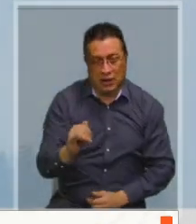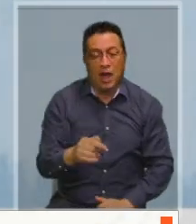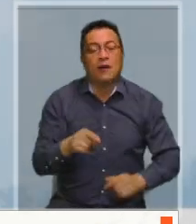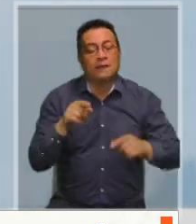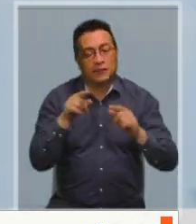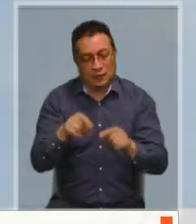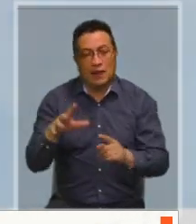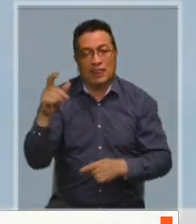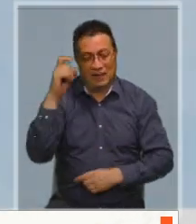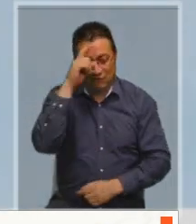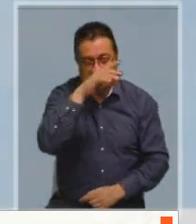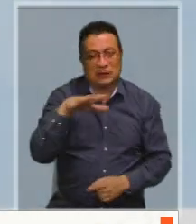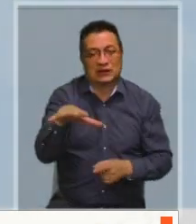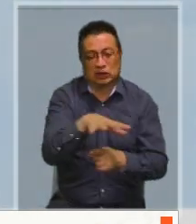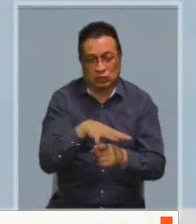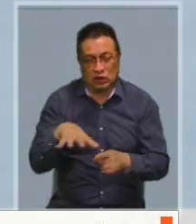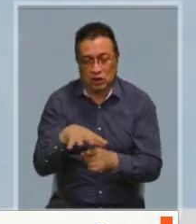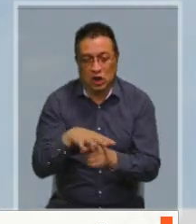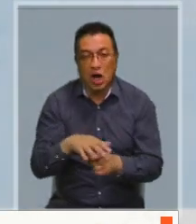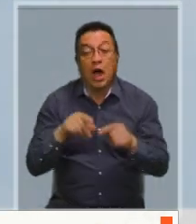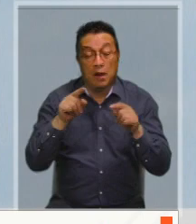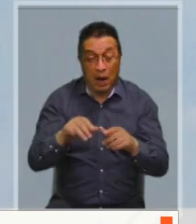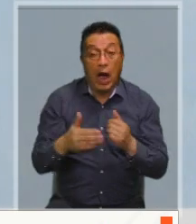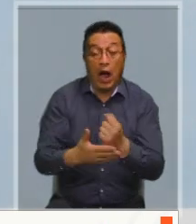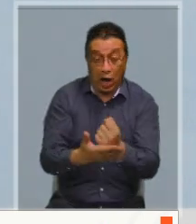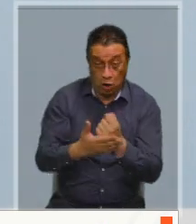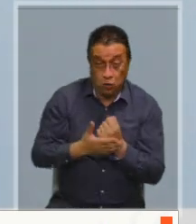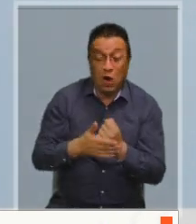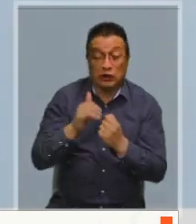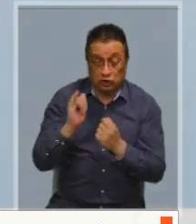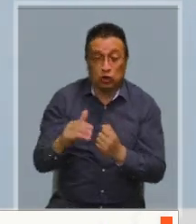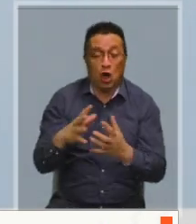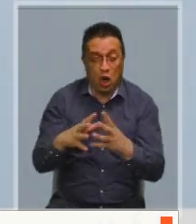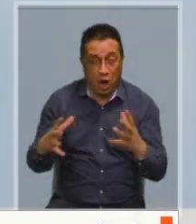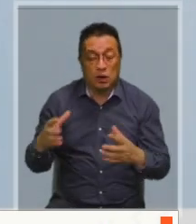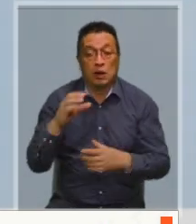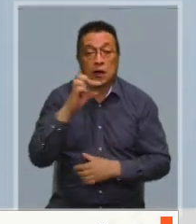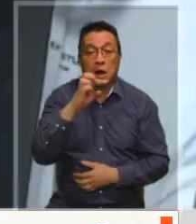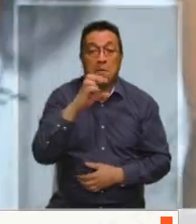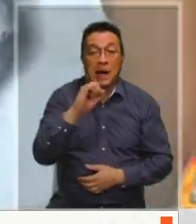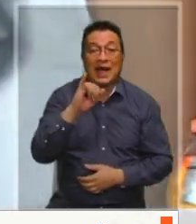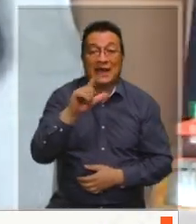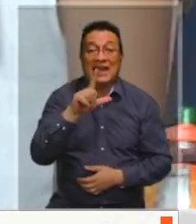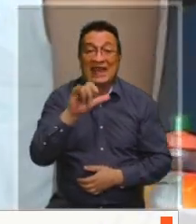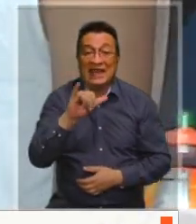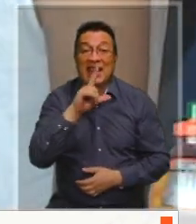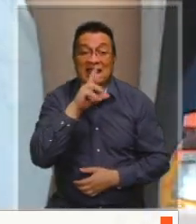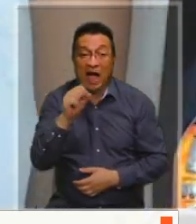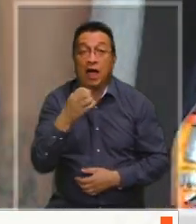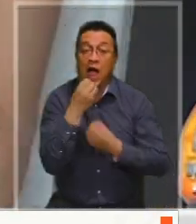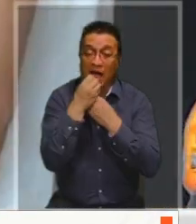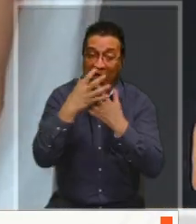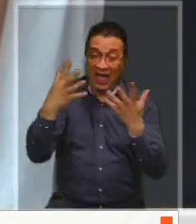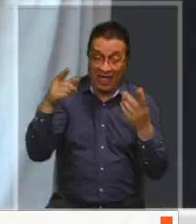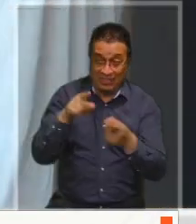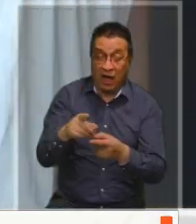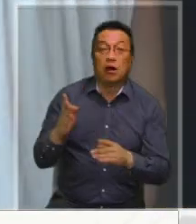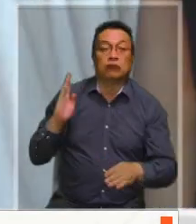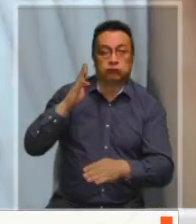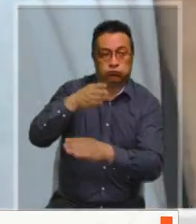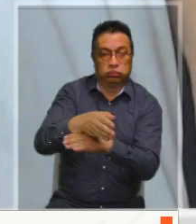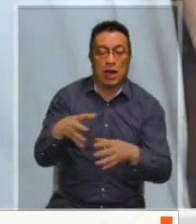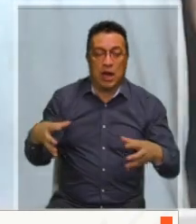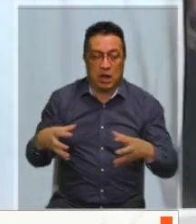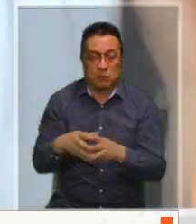compleja la situación sin embargo ha llegado ayuda también y dentro de esa ayuda estuvo pailita el cantante urbano acá visitando ningue junto a su equipo para